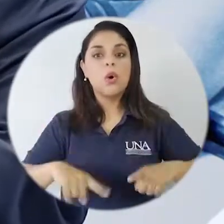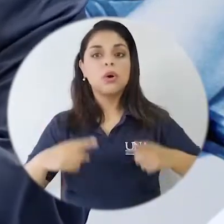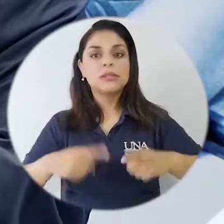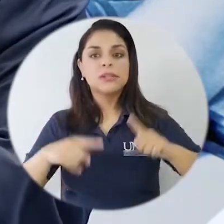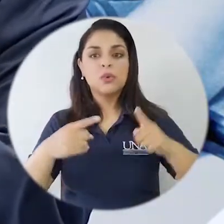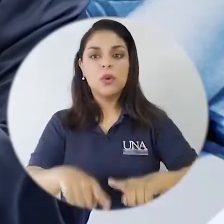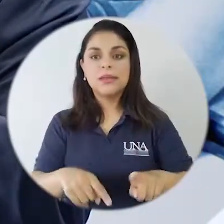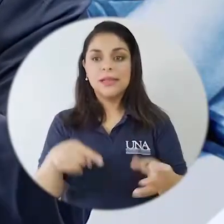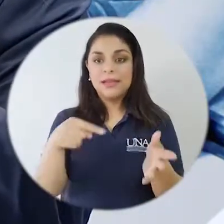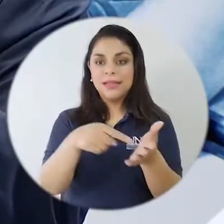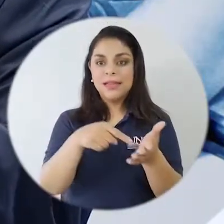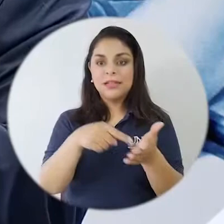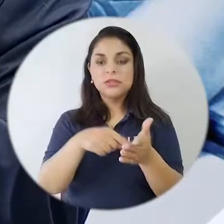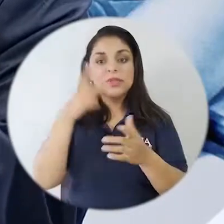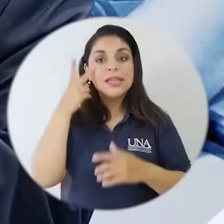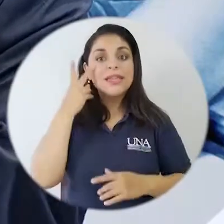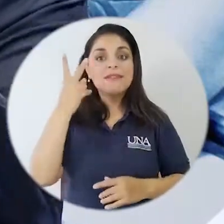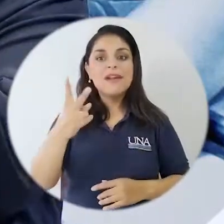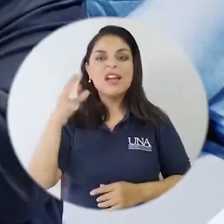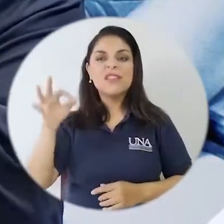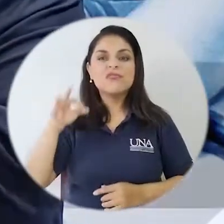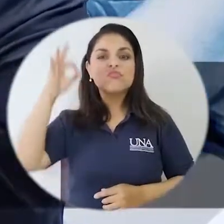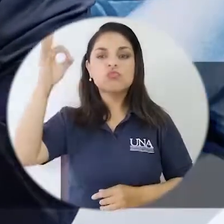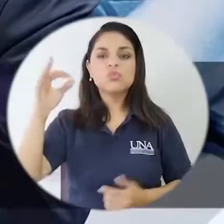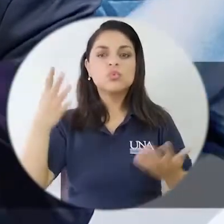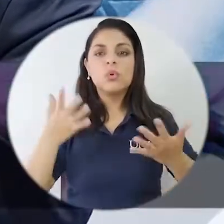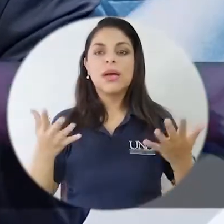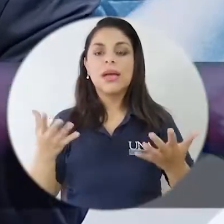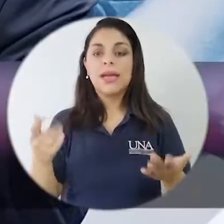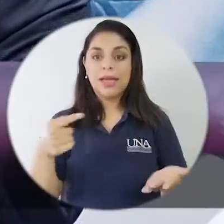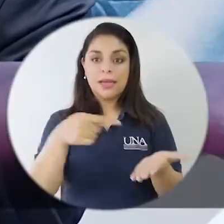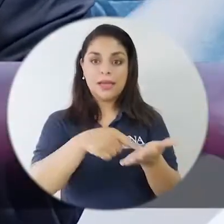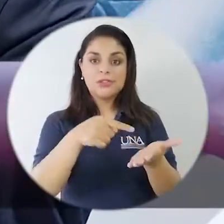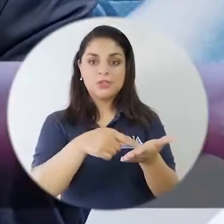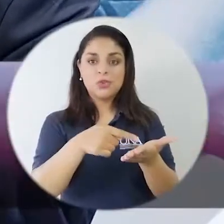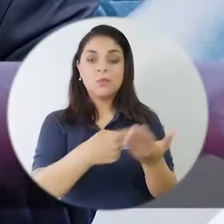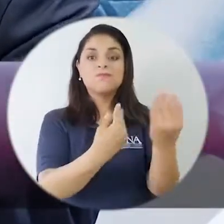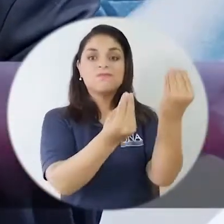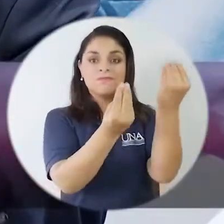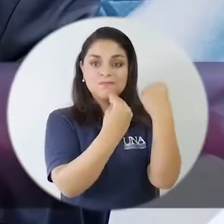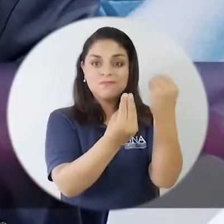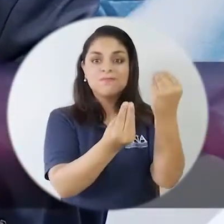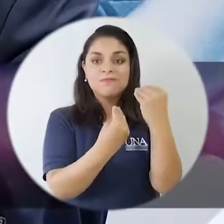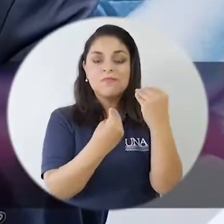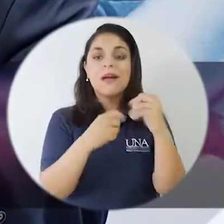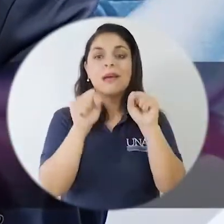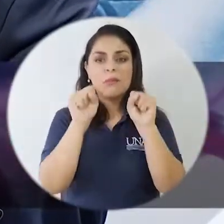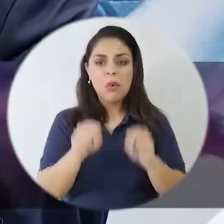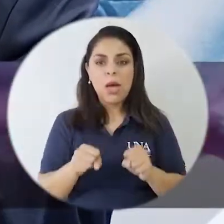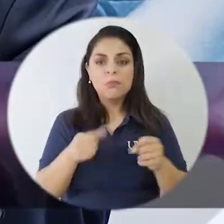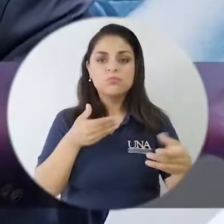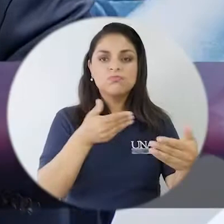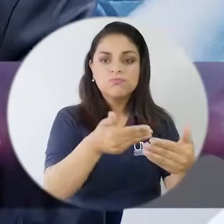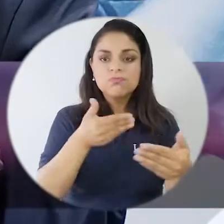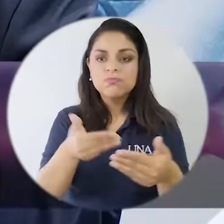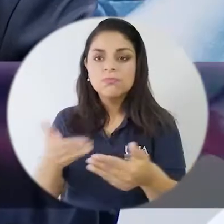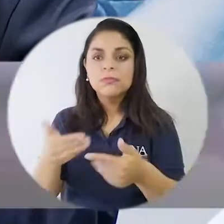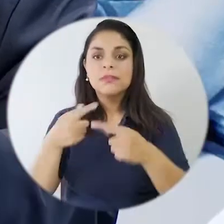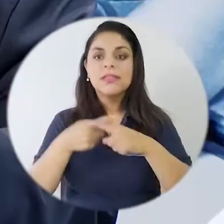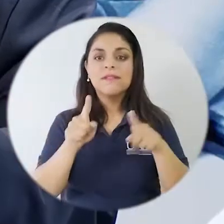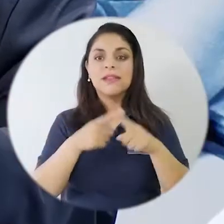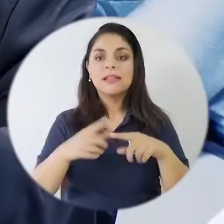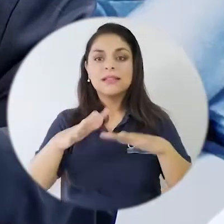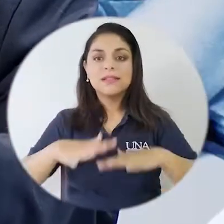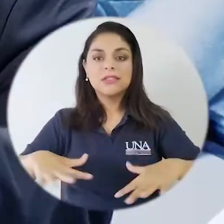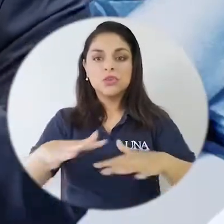profundizar en las consecuencias de esto y ver a futuro en cómo esto nos da lecciones para poder acercarnos a